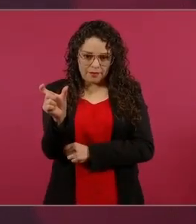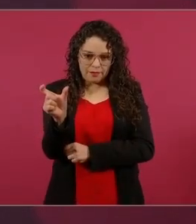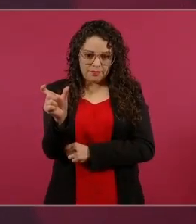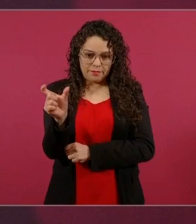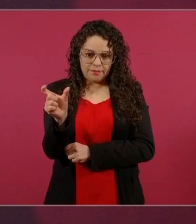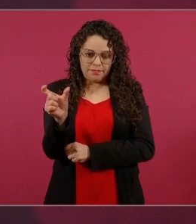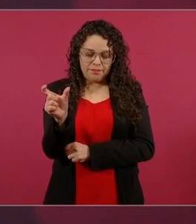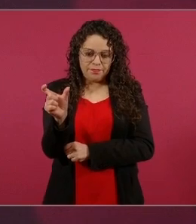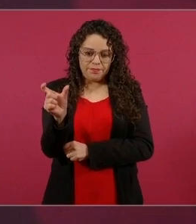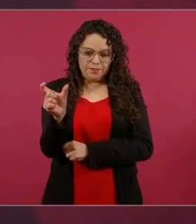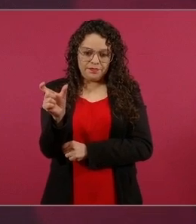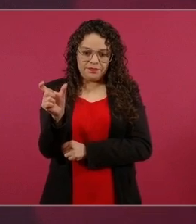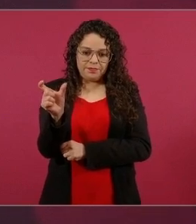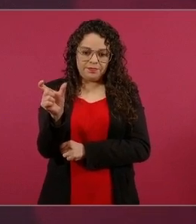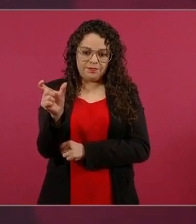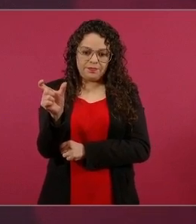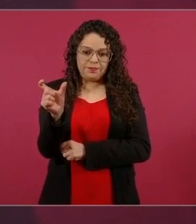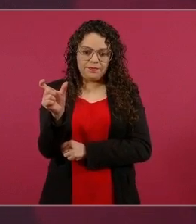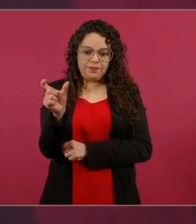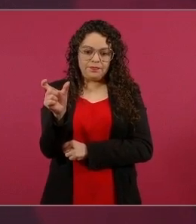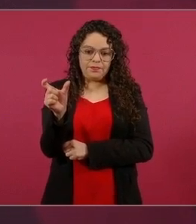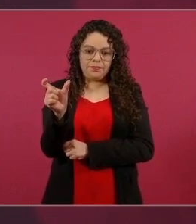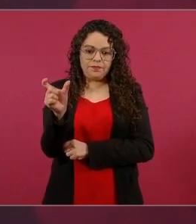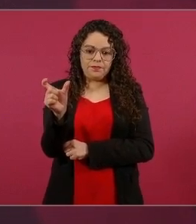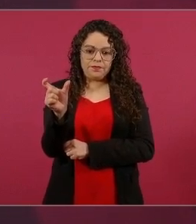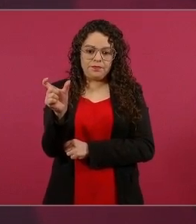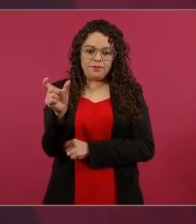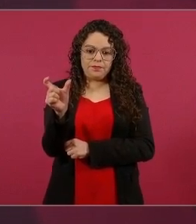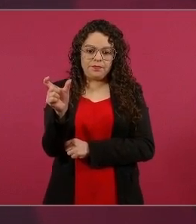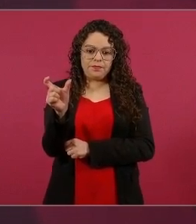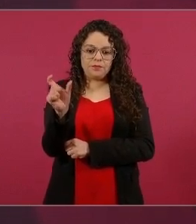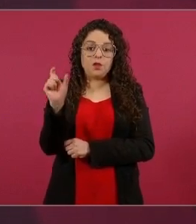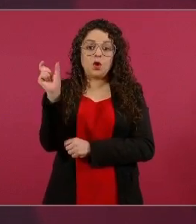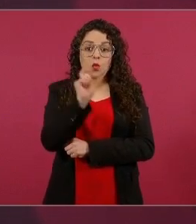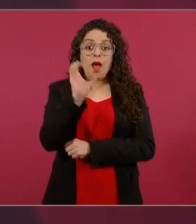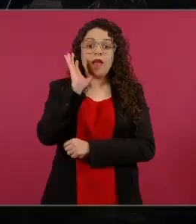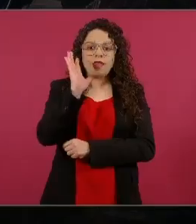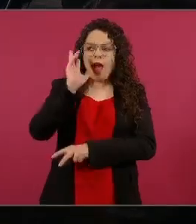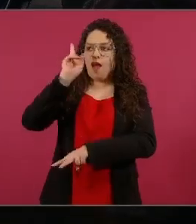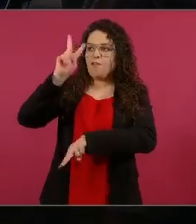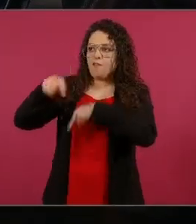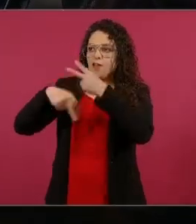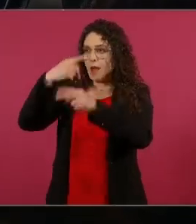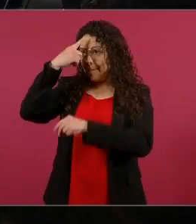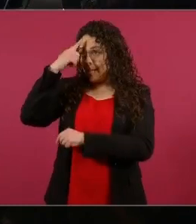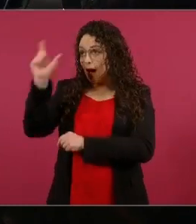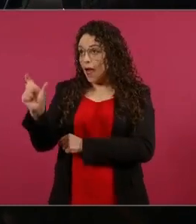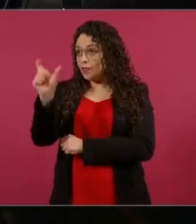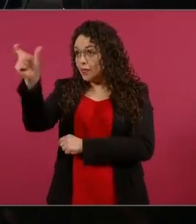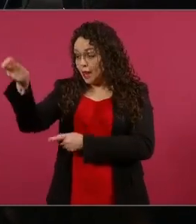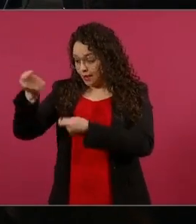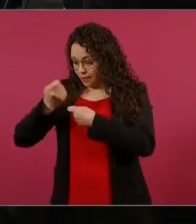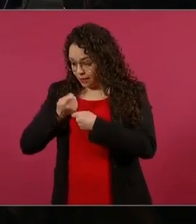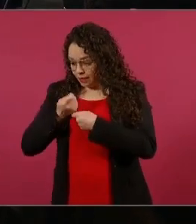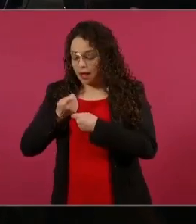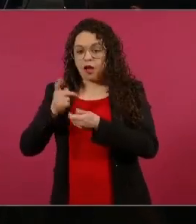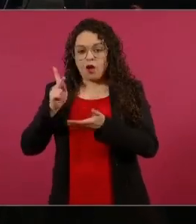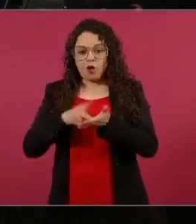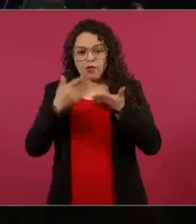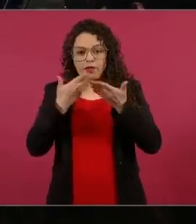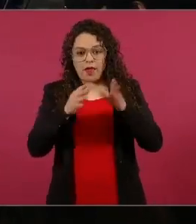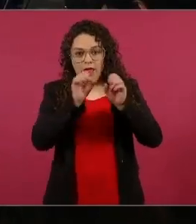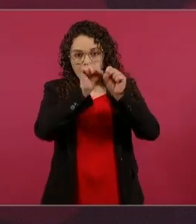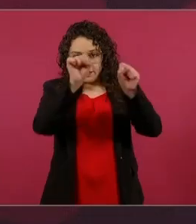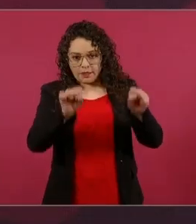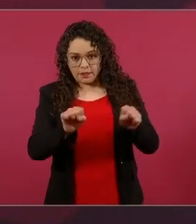medio de cobro cuando vienen por eh a recoger su tarjeta y se dan de alta nuevamente en el sistema se